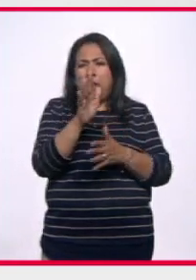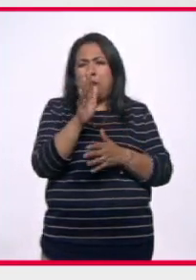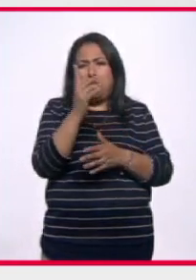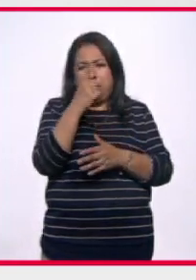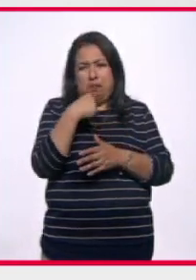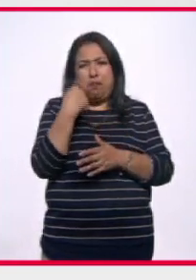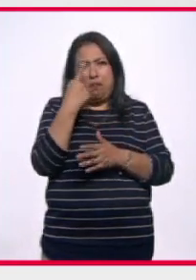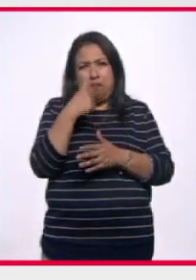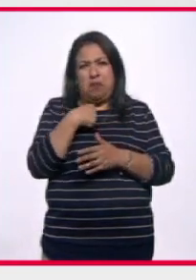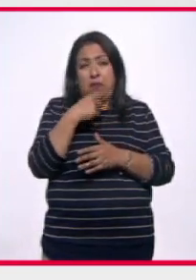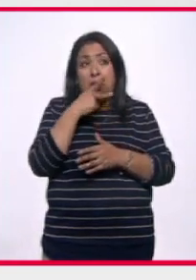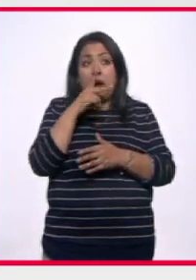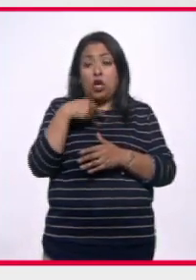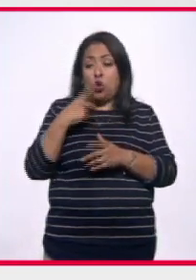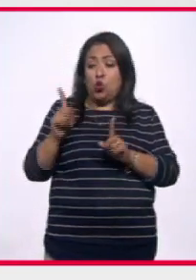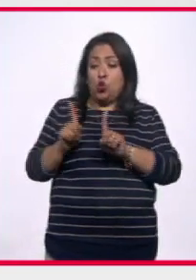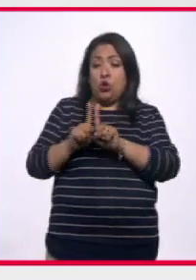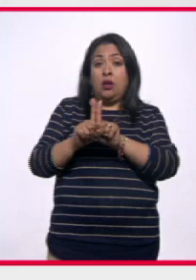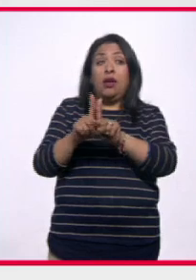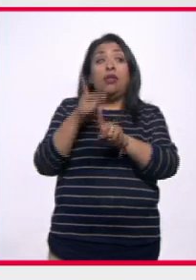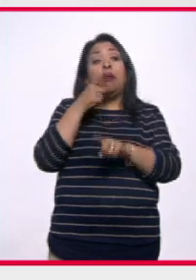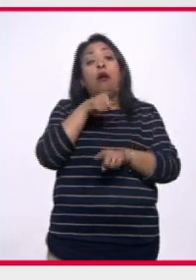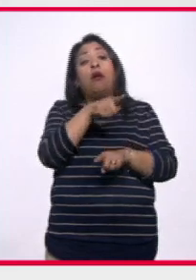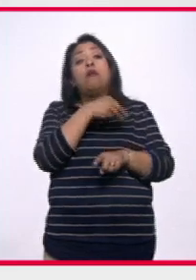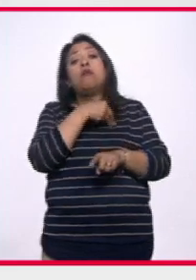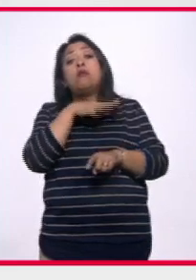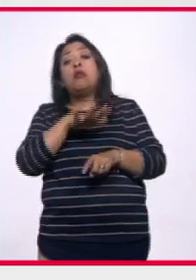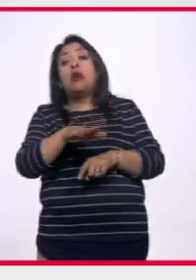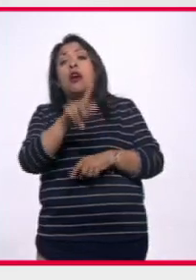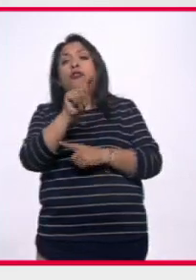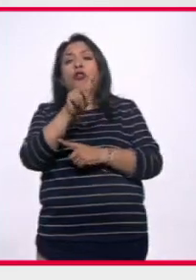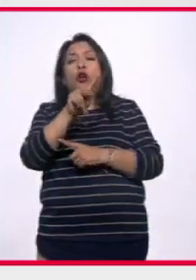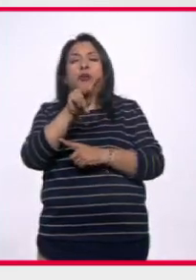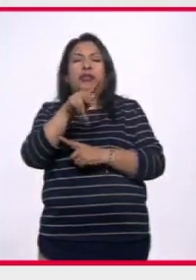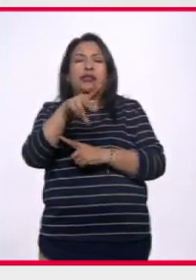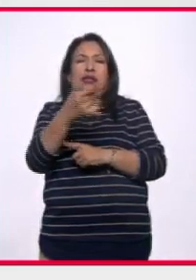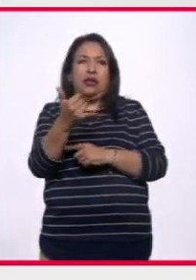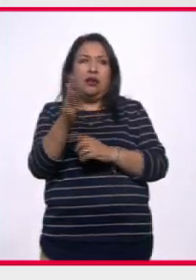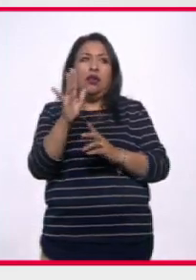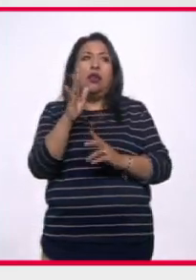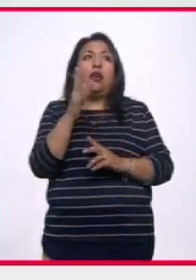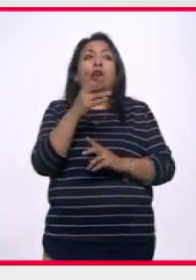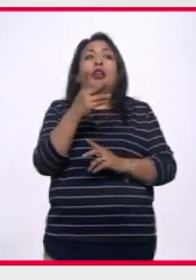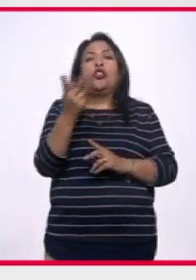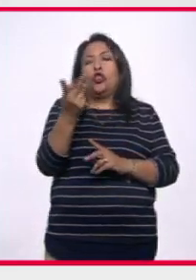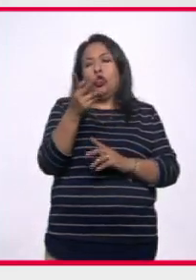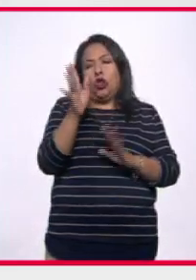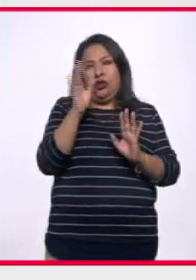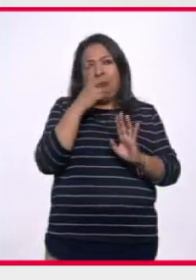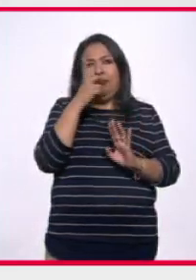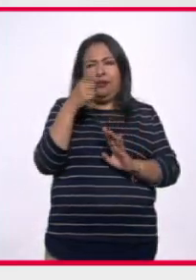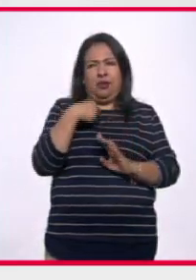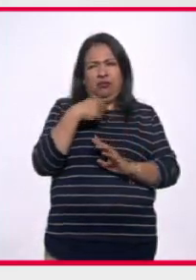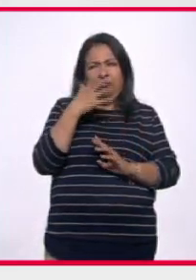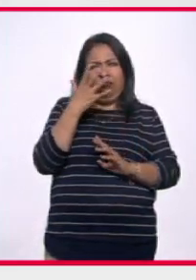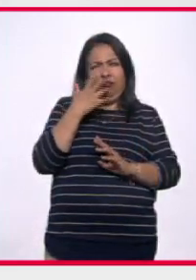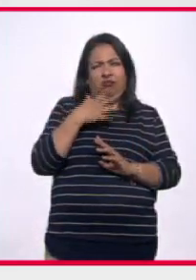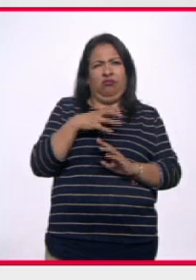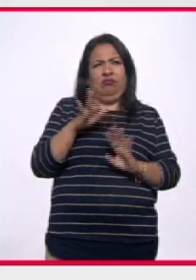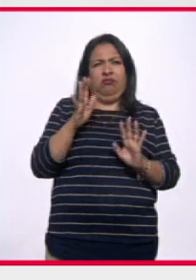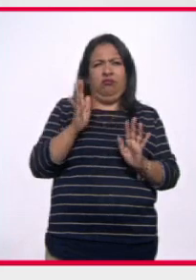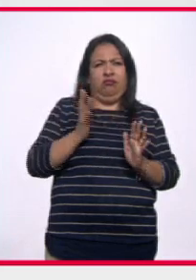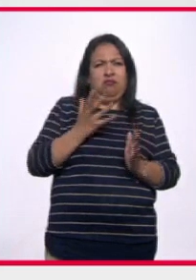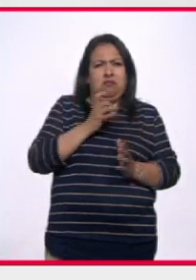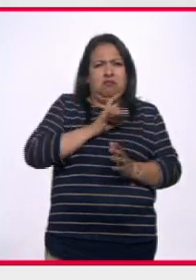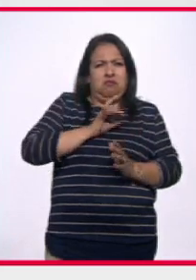papá y cuando caminaba con el mes ya iba la hija de trotsky trotsky su hija me daba mucho mucho